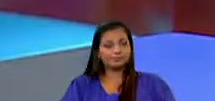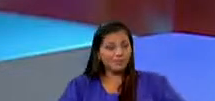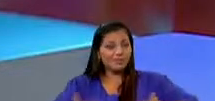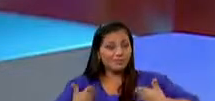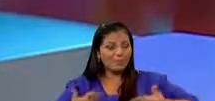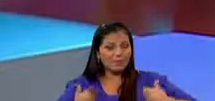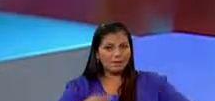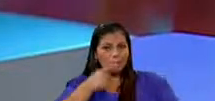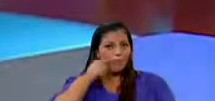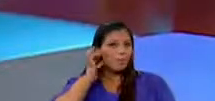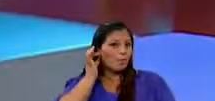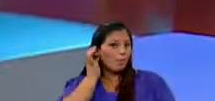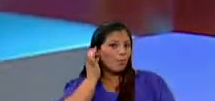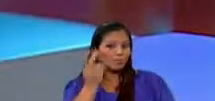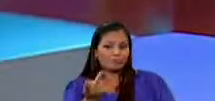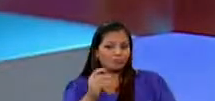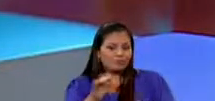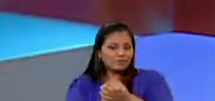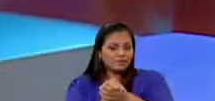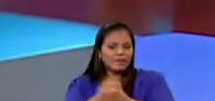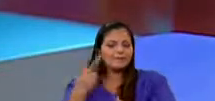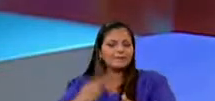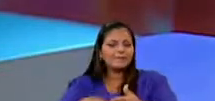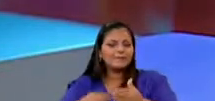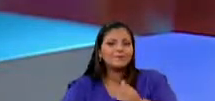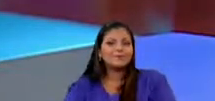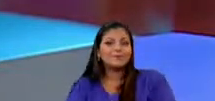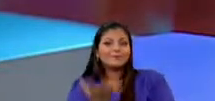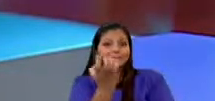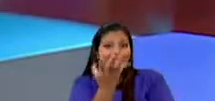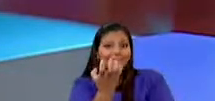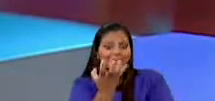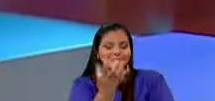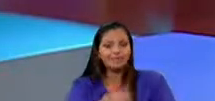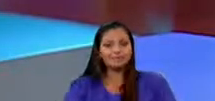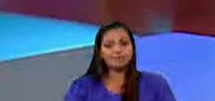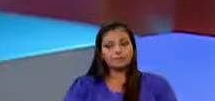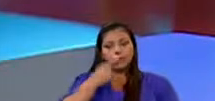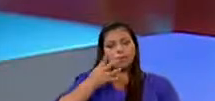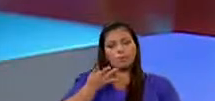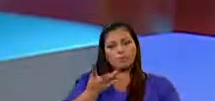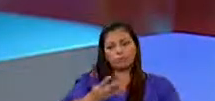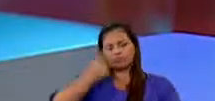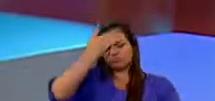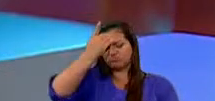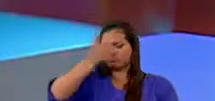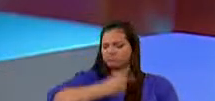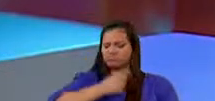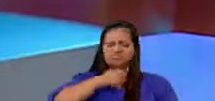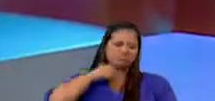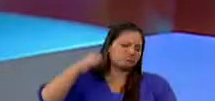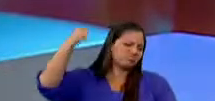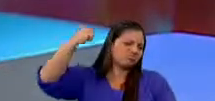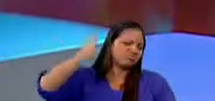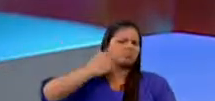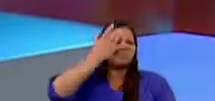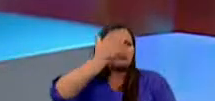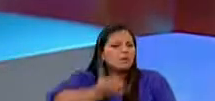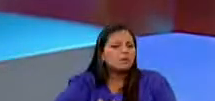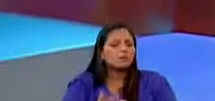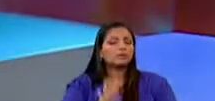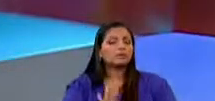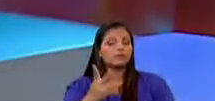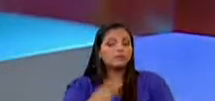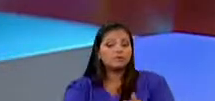no pudo soportar que 6 de sus 15 hijos consuman drogas, recibió ayuda integral por parte de la Gobernación del Guayas,